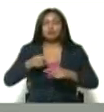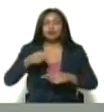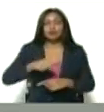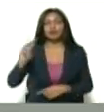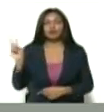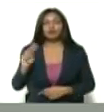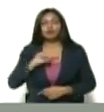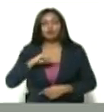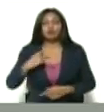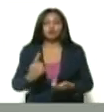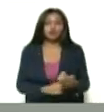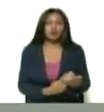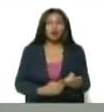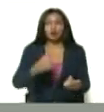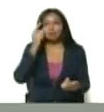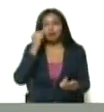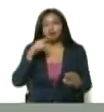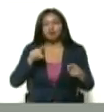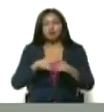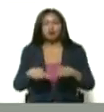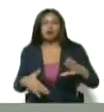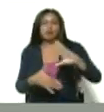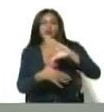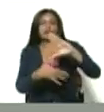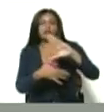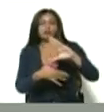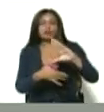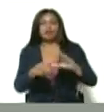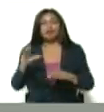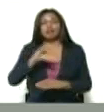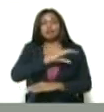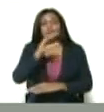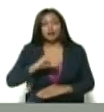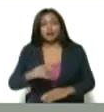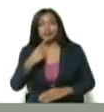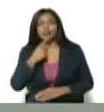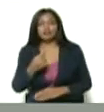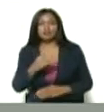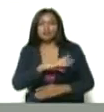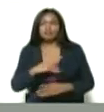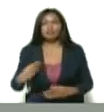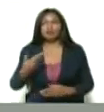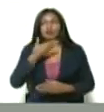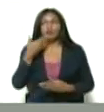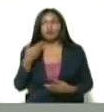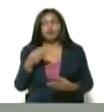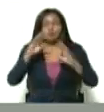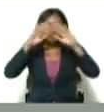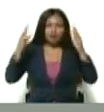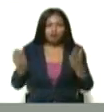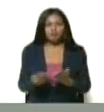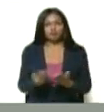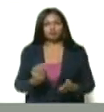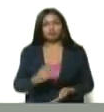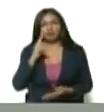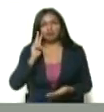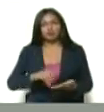junto a nuestros hermanos de América del Sur, de América Latina y del Caribe, deseándole lo mejor para el mundo, pues.